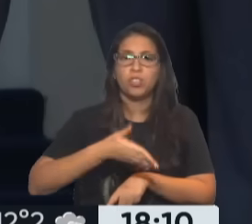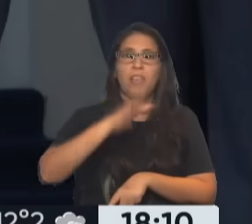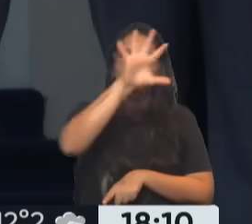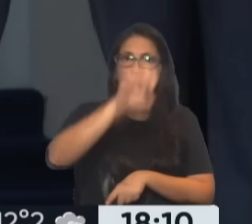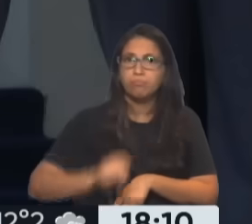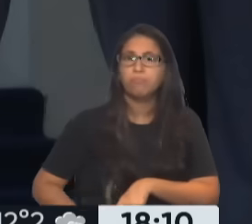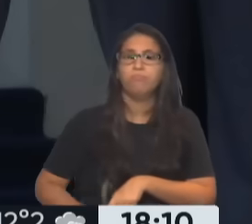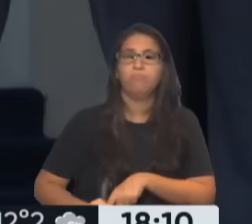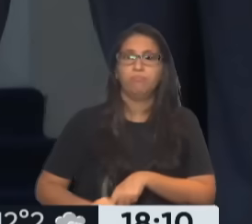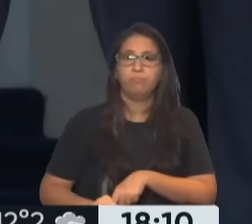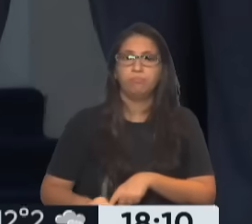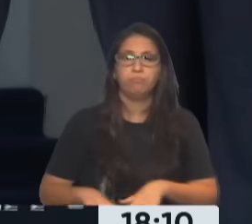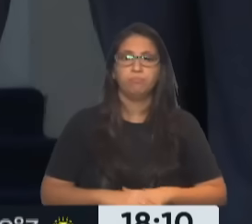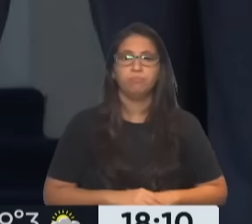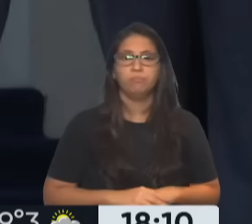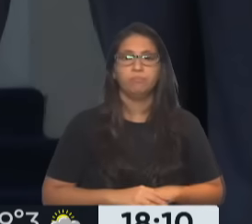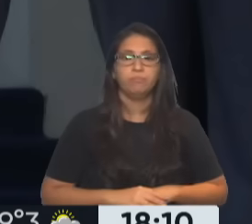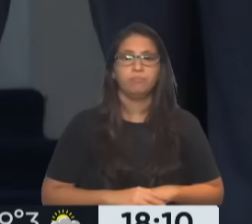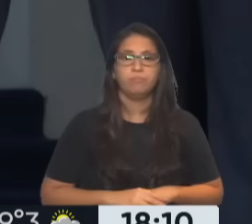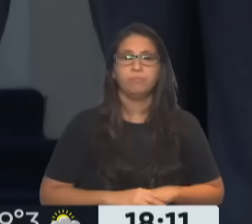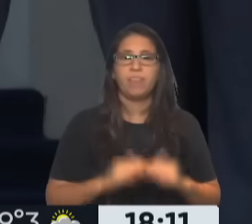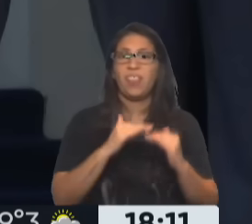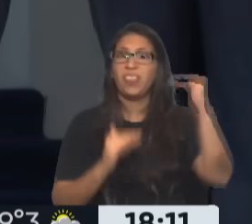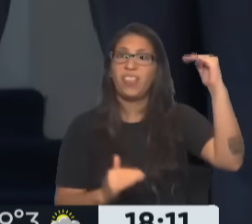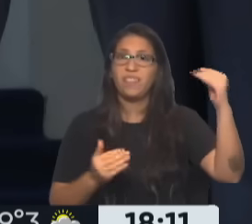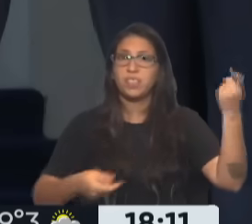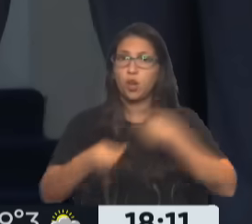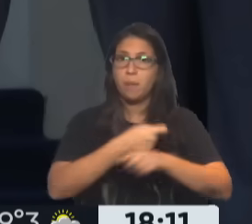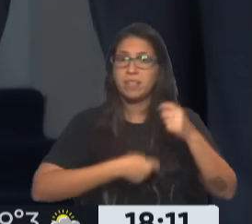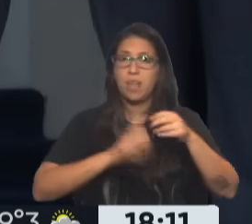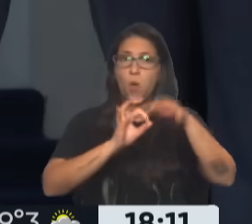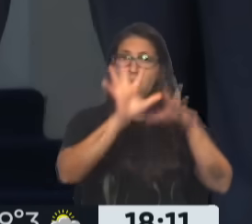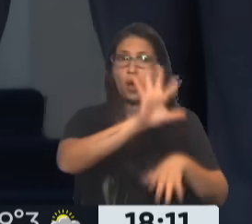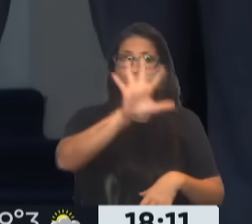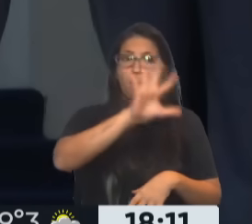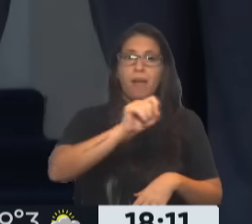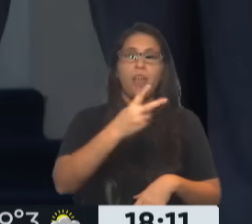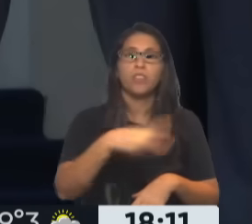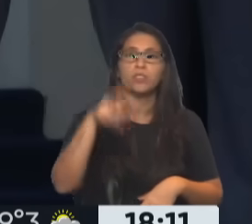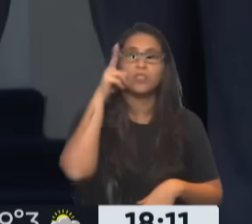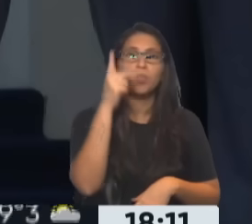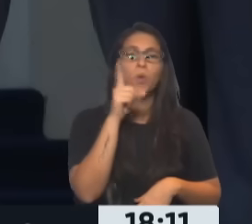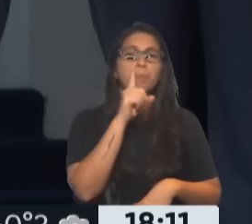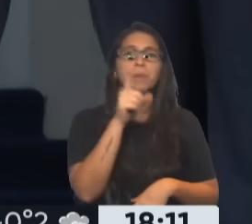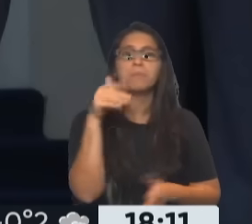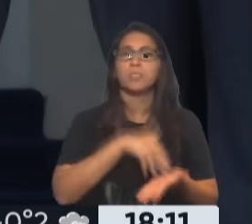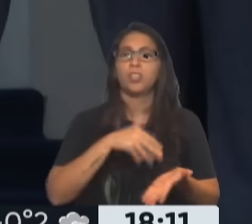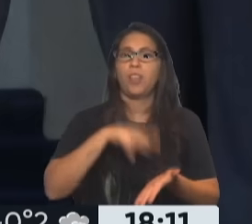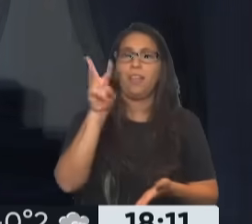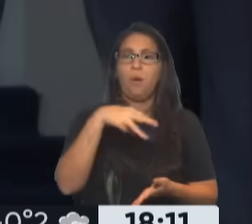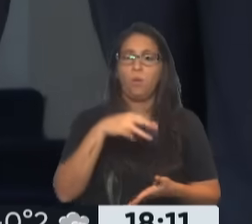25% total de exportaciones chinas y el déficit comercial de la Unión Europea, 281.000 millones de euros.